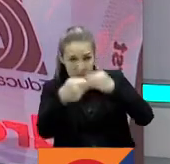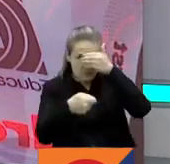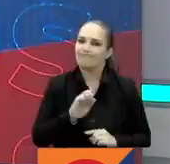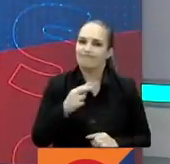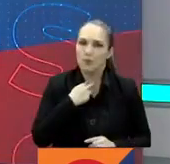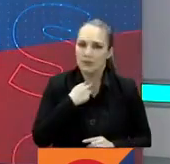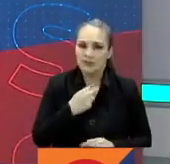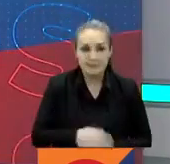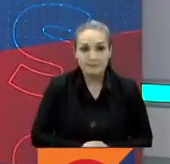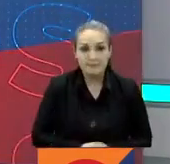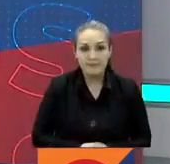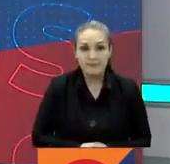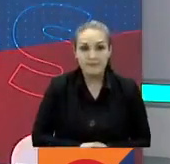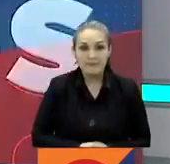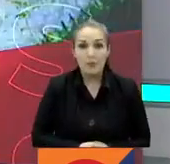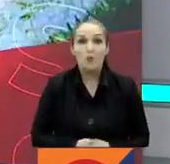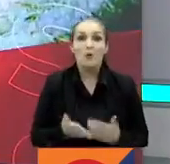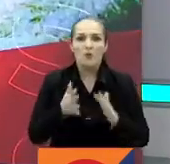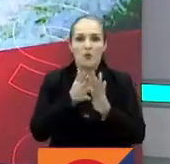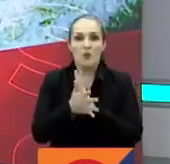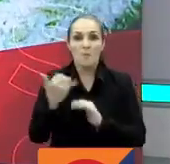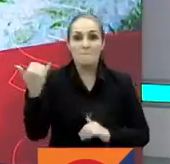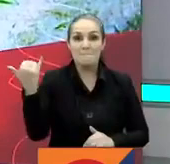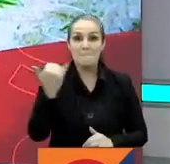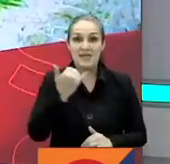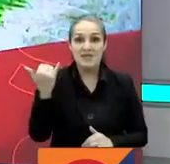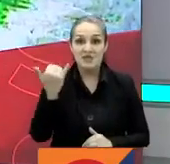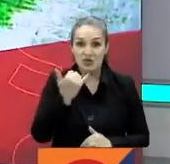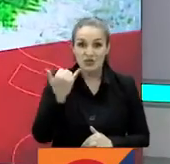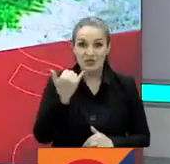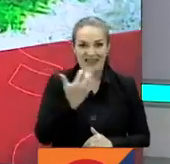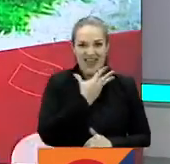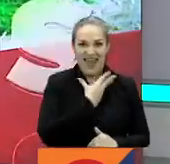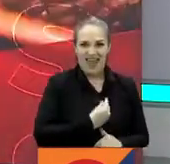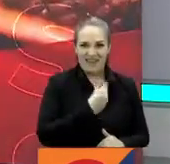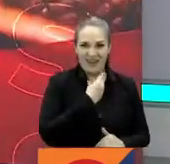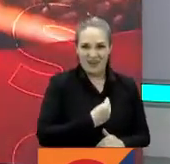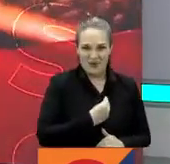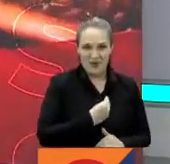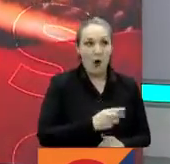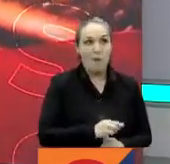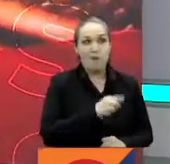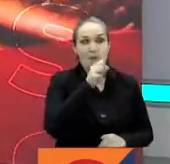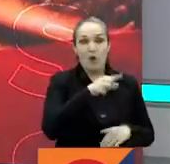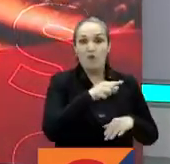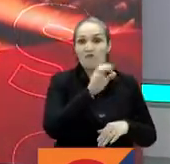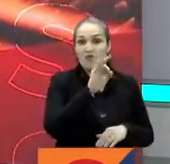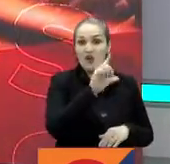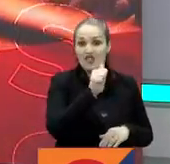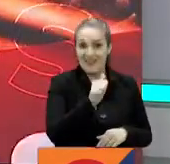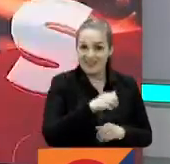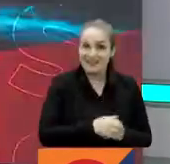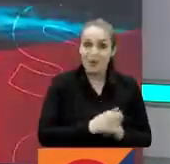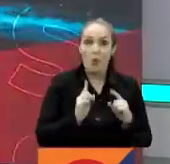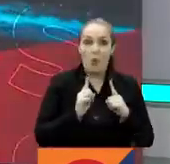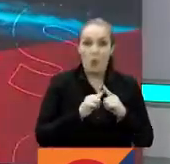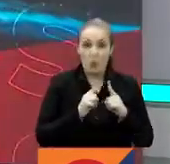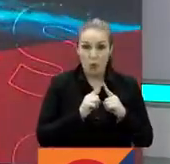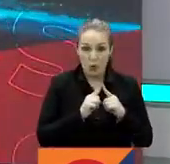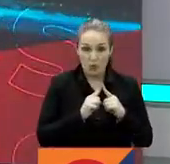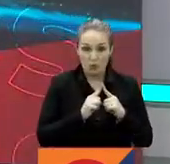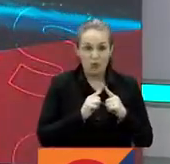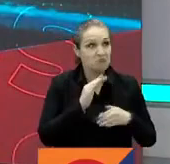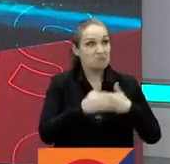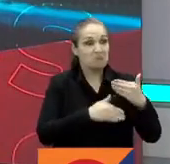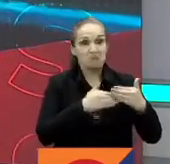fase. Acaba de terminar el partido de Millonarios frente al Everton en la Florida Cup. Quedó 10-9 en penales, 1-1 en el partido en los 90.